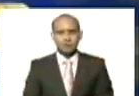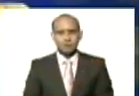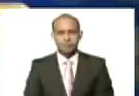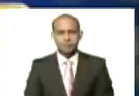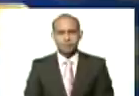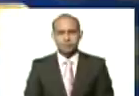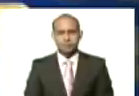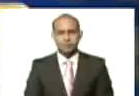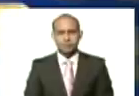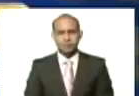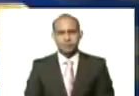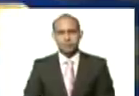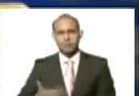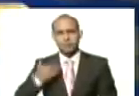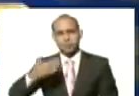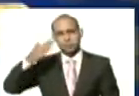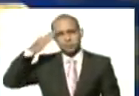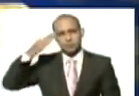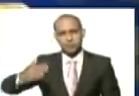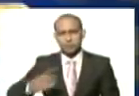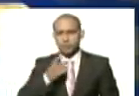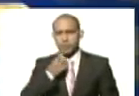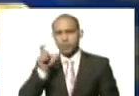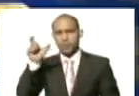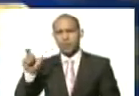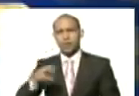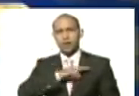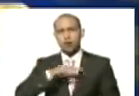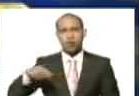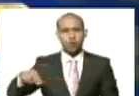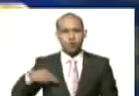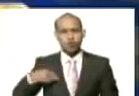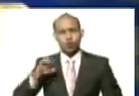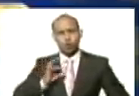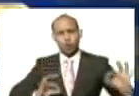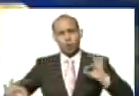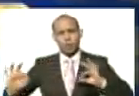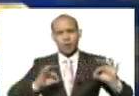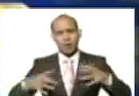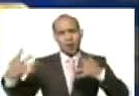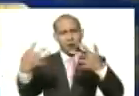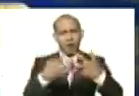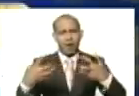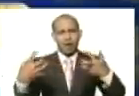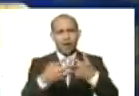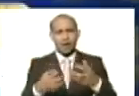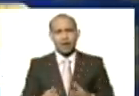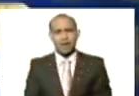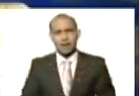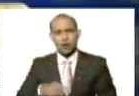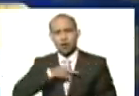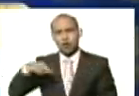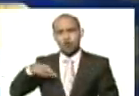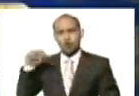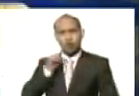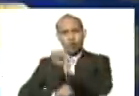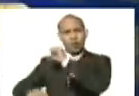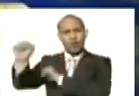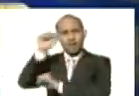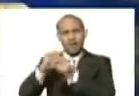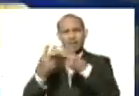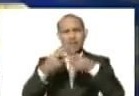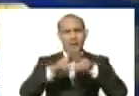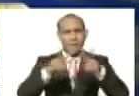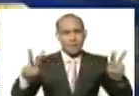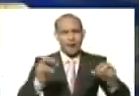¿Mm? Decía el general Padrino, nosotros no estamos preparándonos para la guerra, estamos preparando para defender la paz, para defender